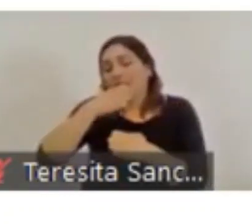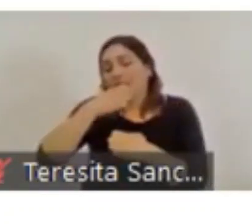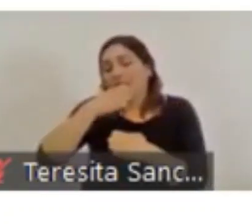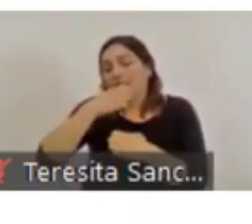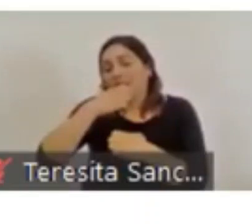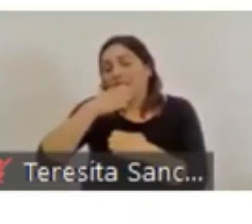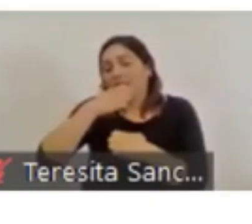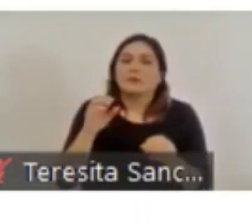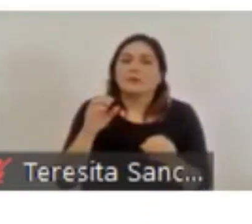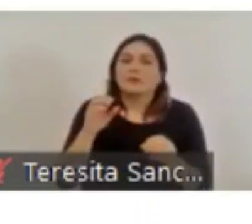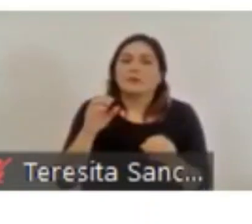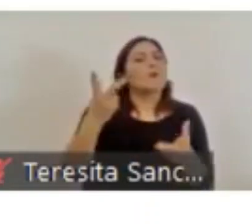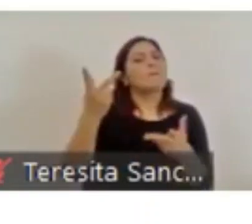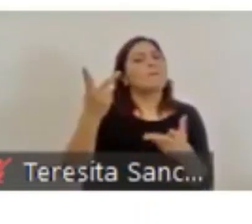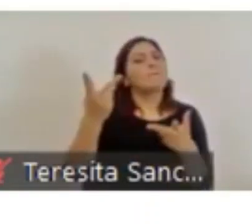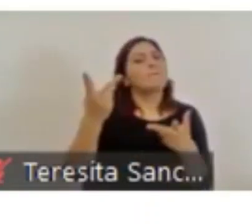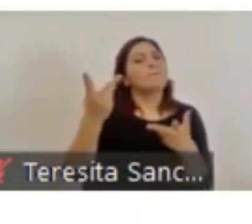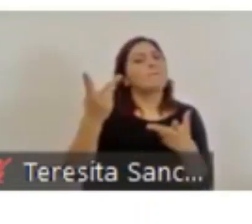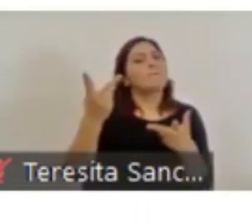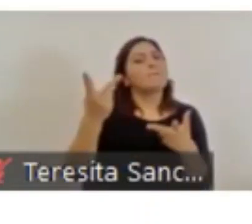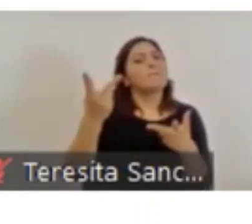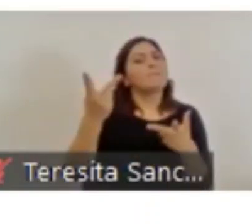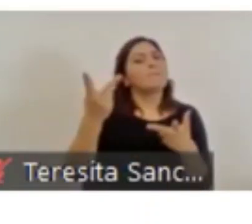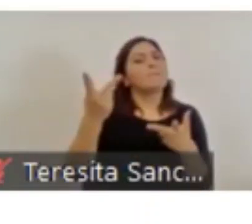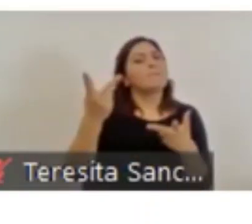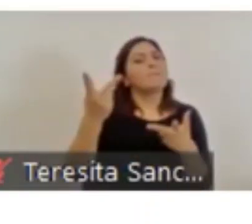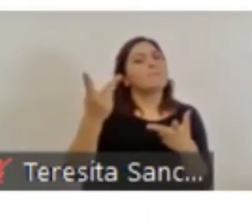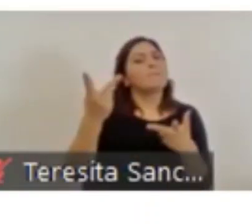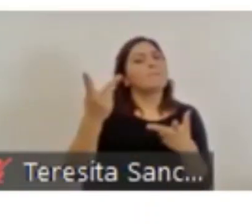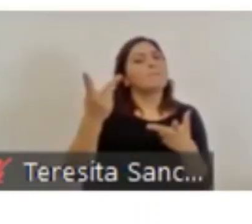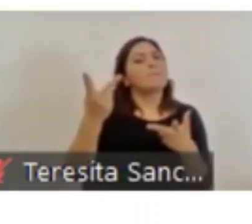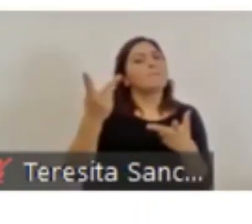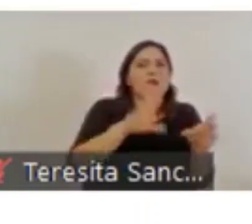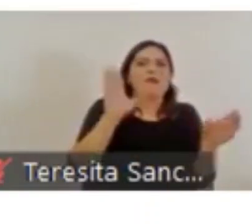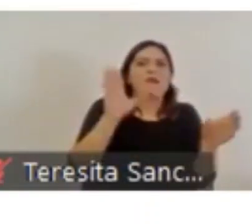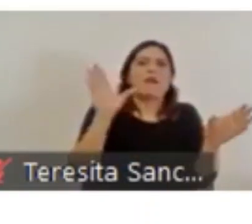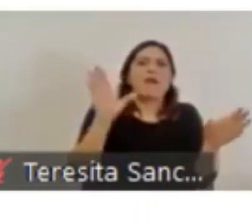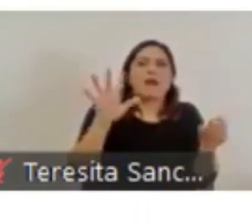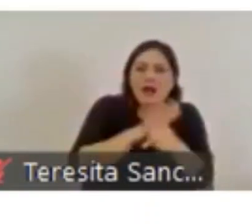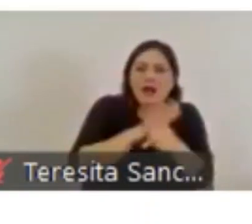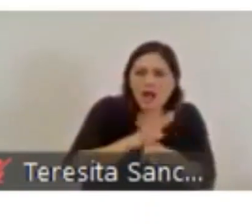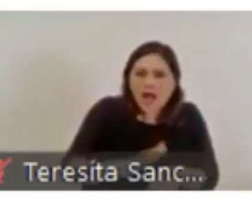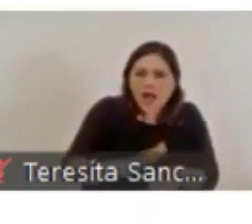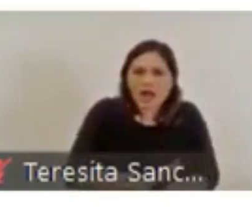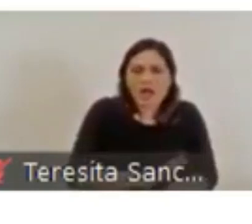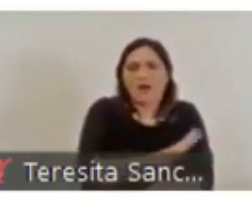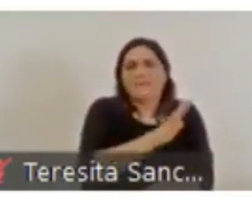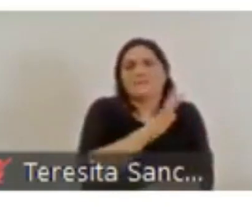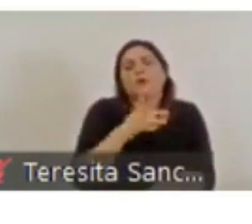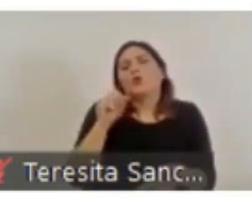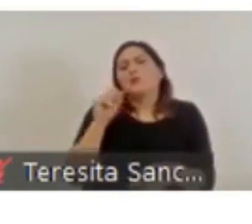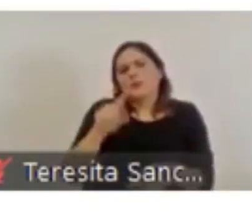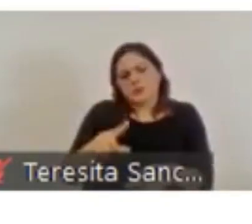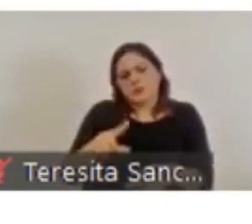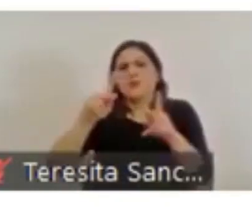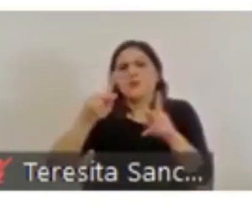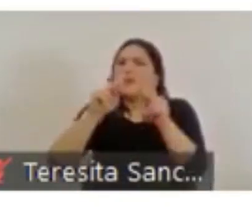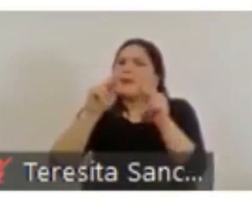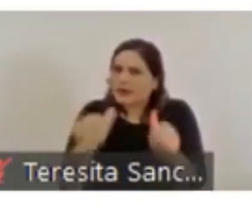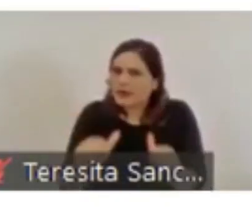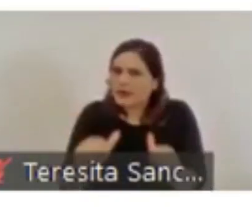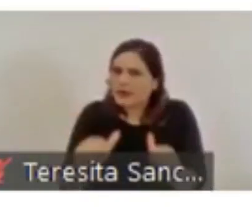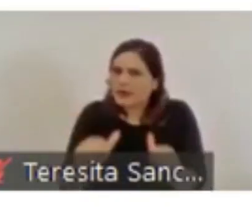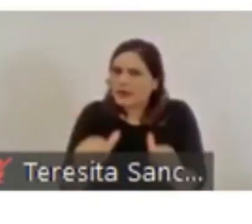preparación para el cambio climático, educación en seguridad vial, educación para la paz y convivencia, salud e